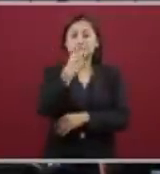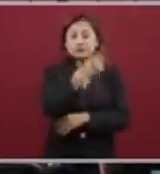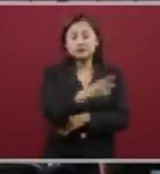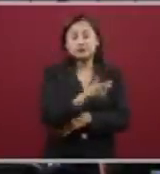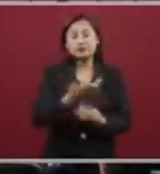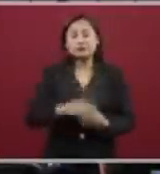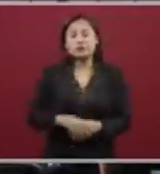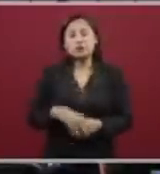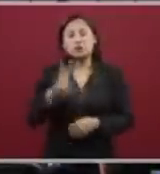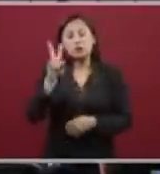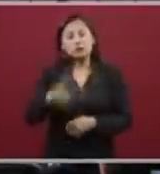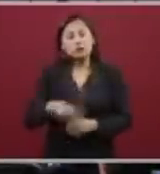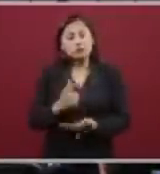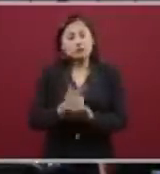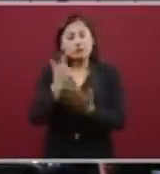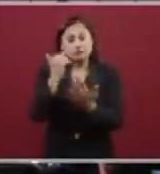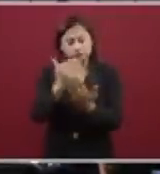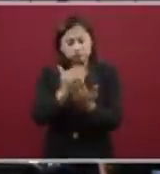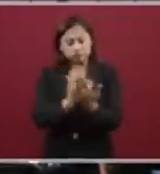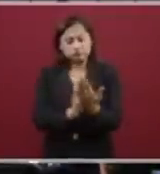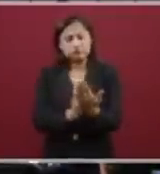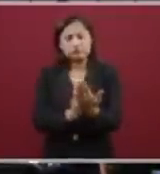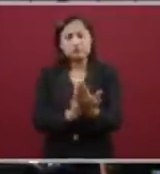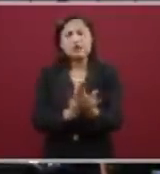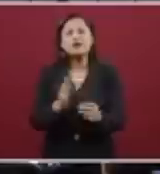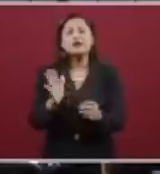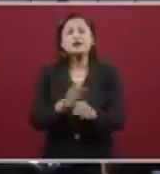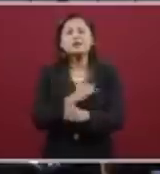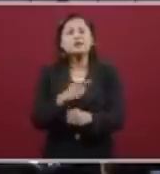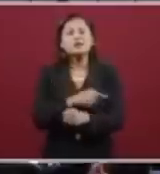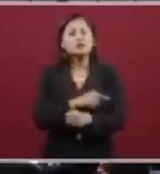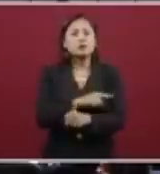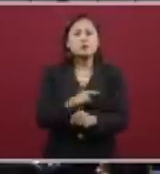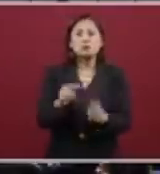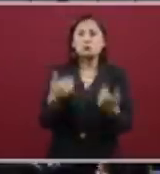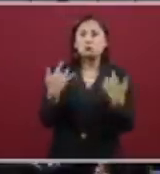pues manifestaron que no tenían conocimiento